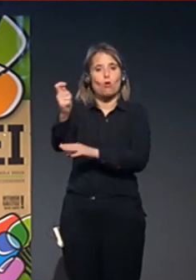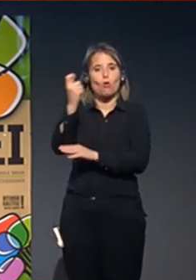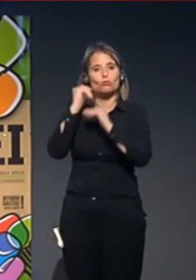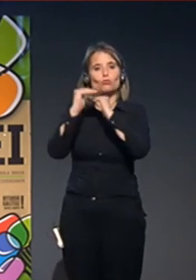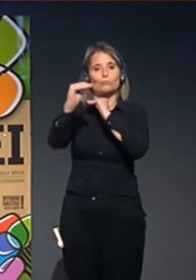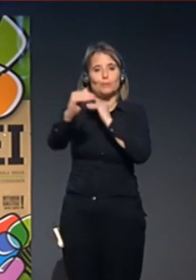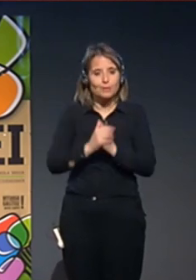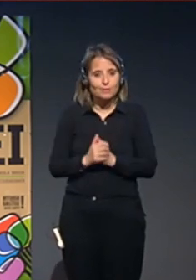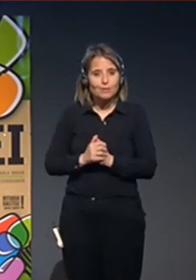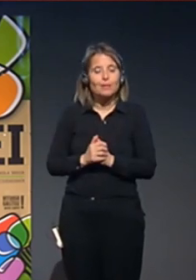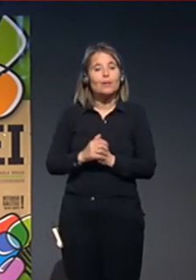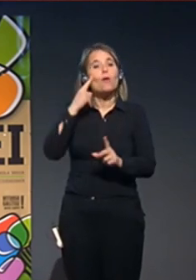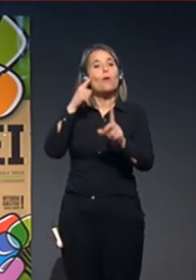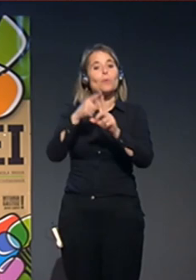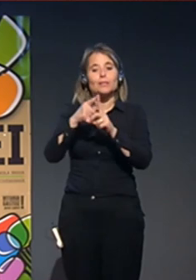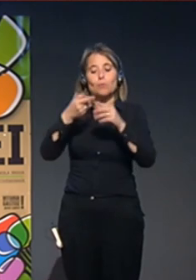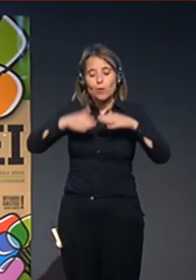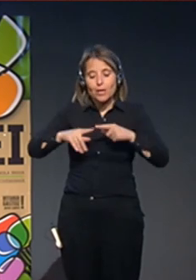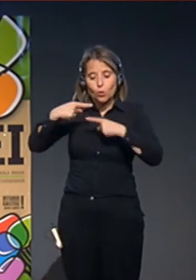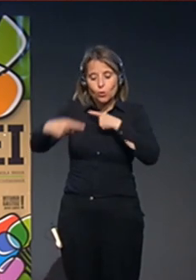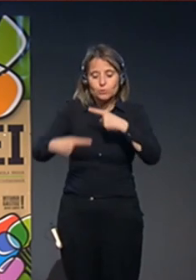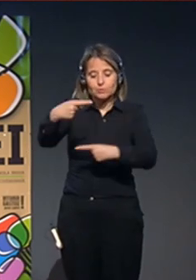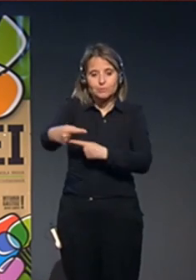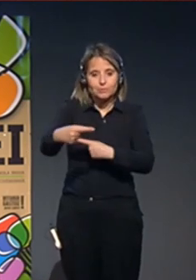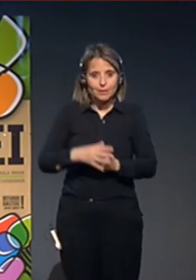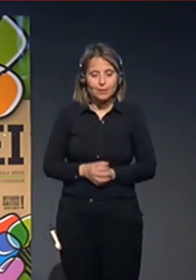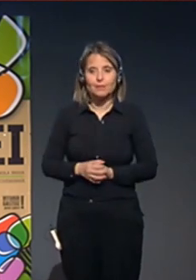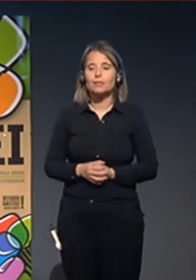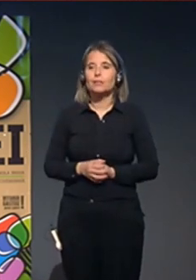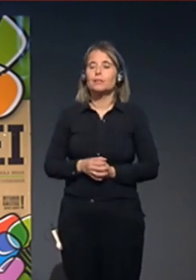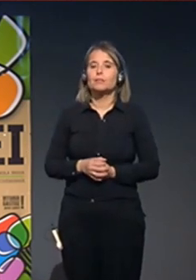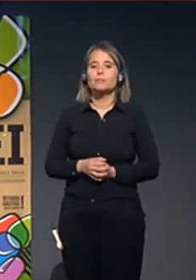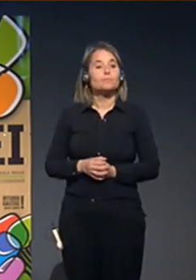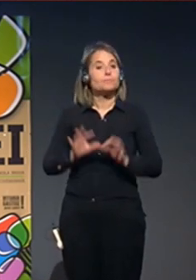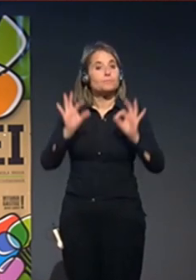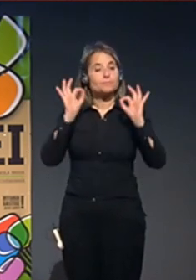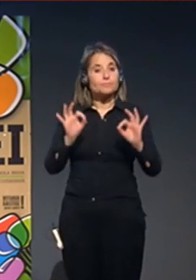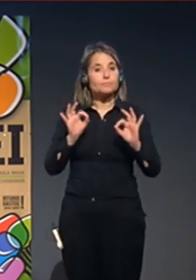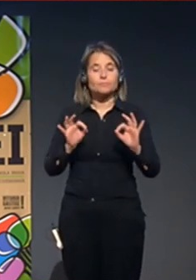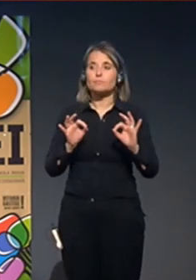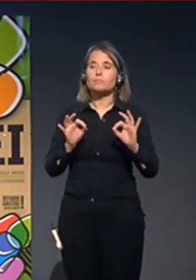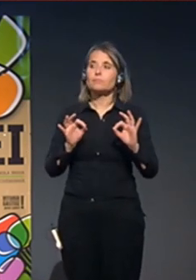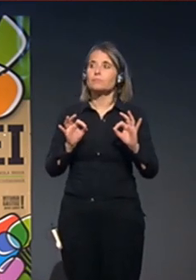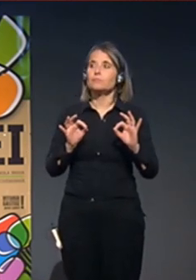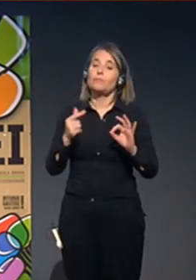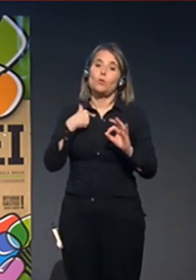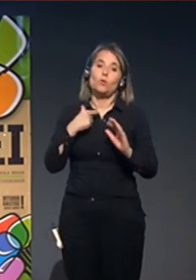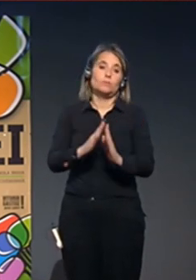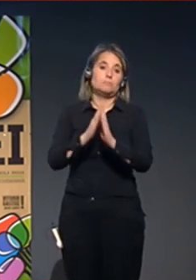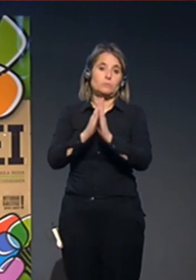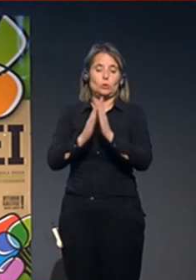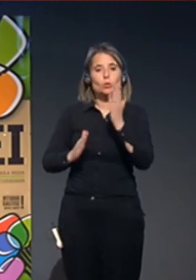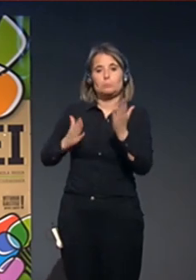sostenible pensando en nuestros hijos y en las generaciones futuras eso es En definitiva lo que yo os diría en